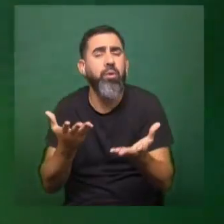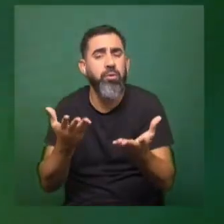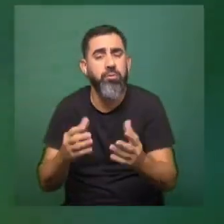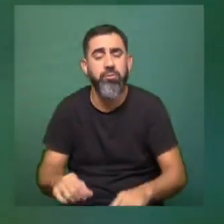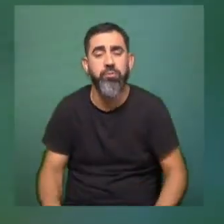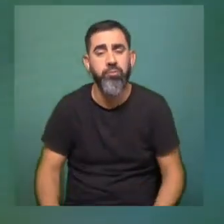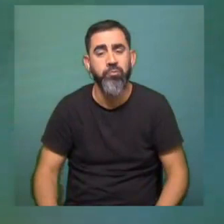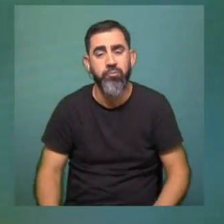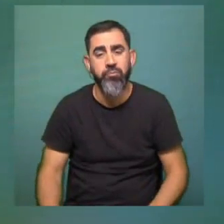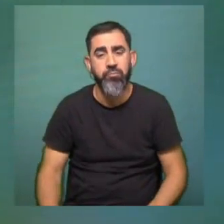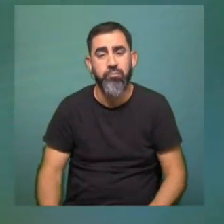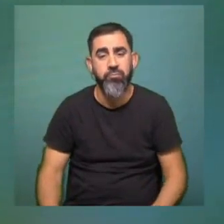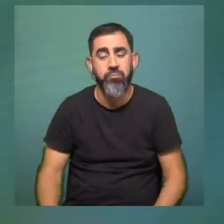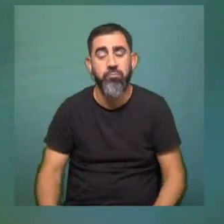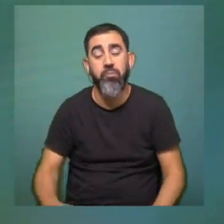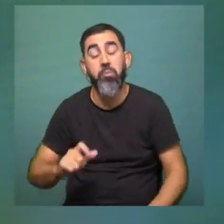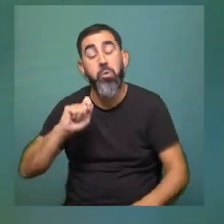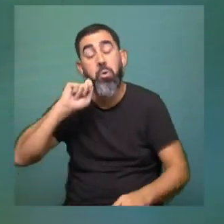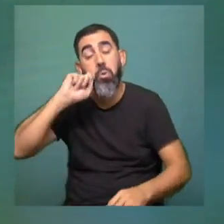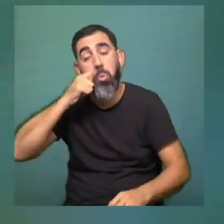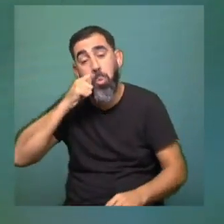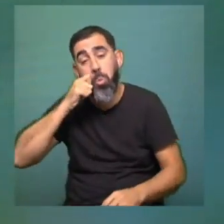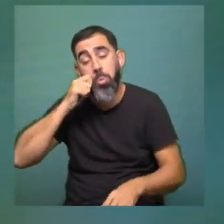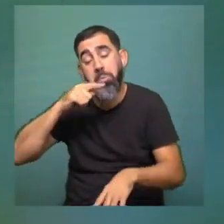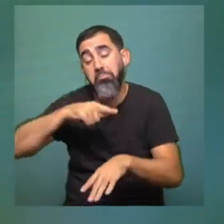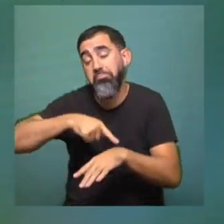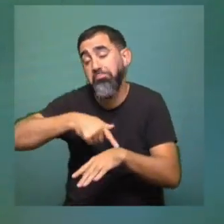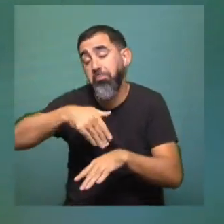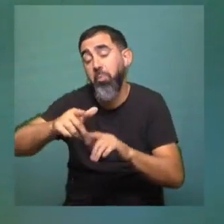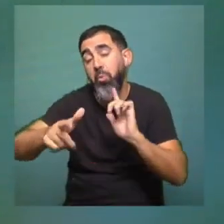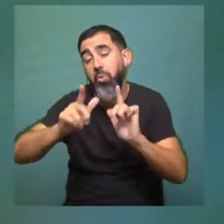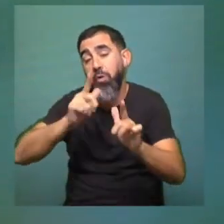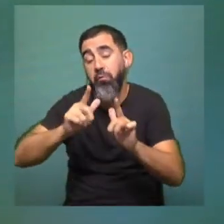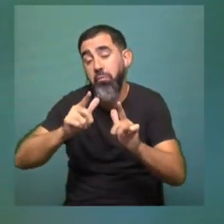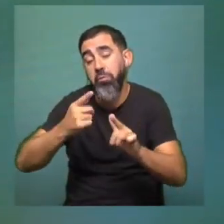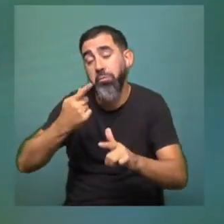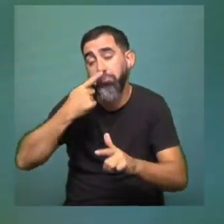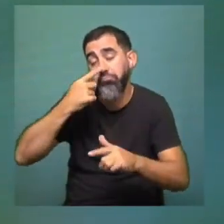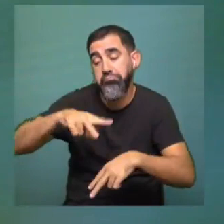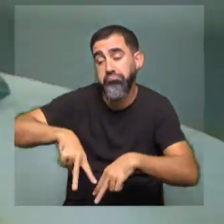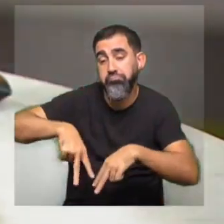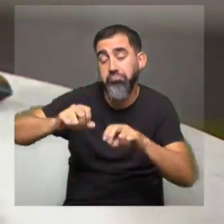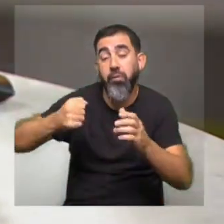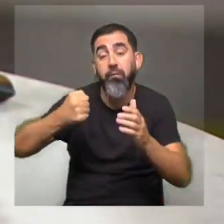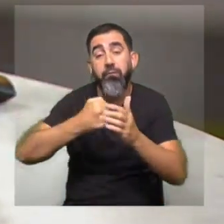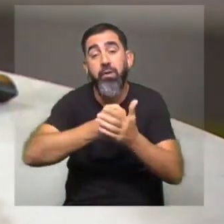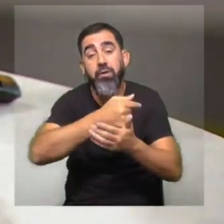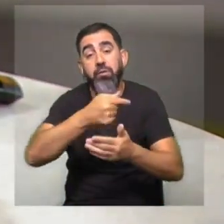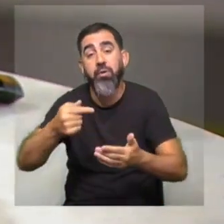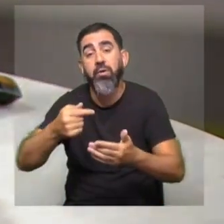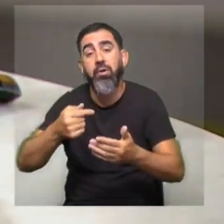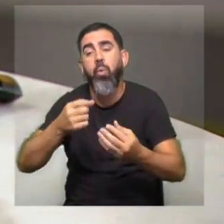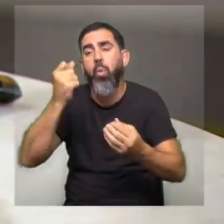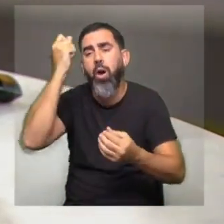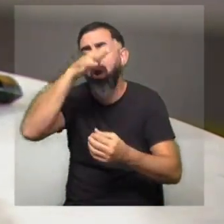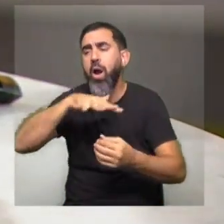hacerlo? Pasatiempo, un hobby, nos gustó y nos metimos y a nosotros llega el fin de semana, decimos a qué campo